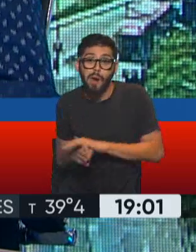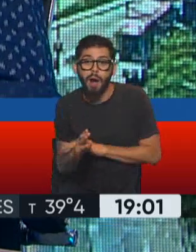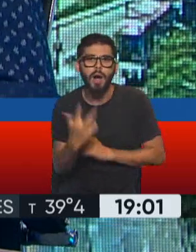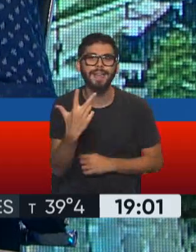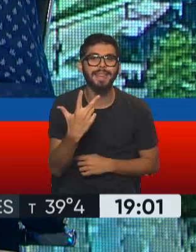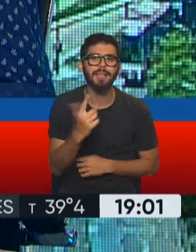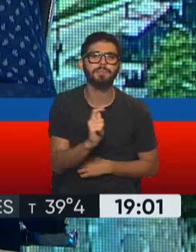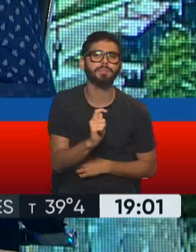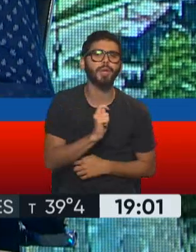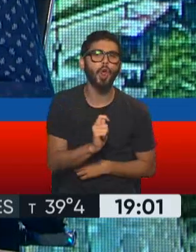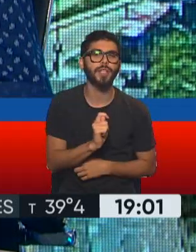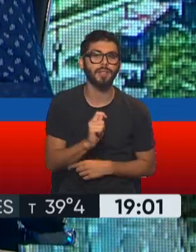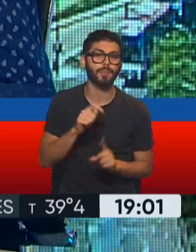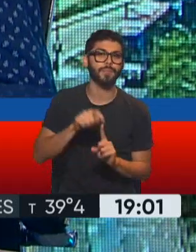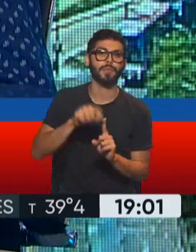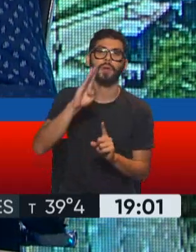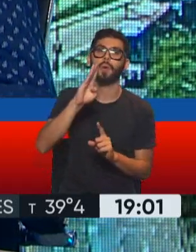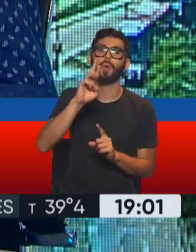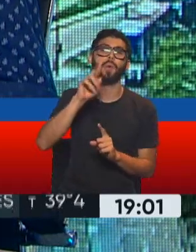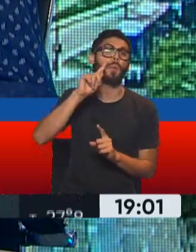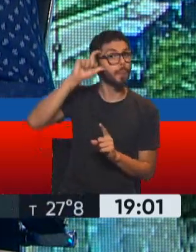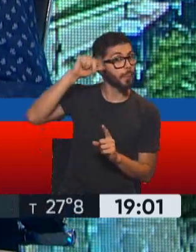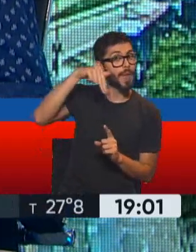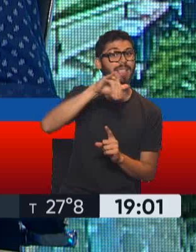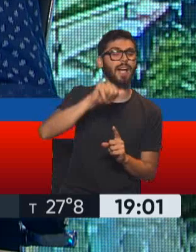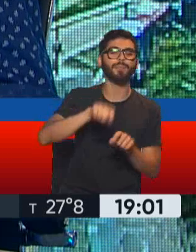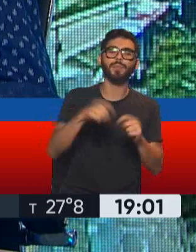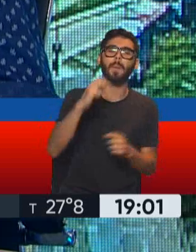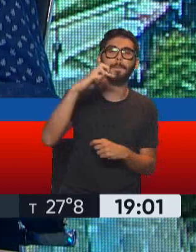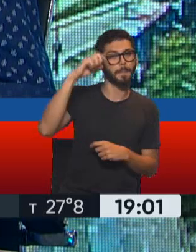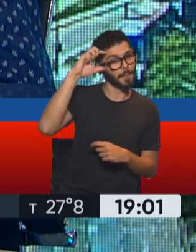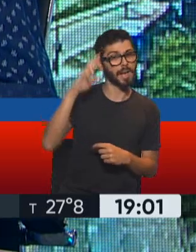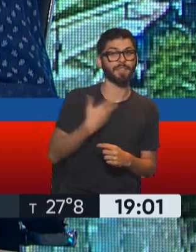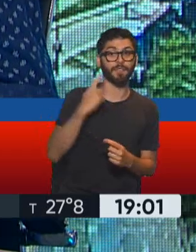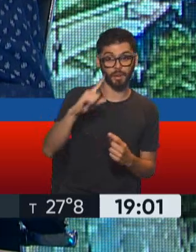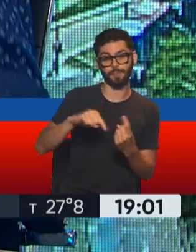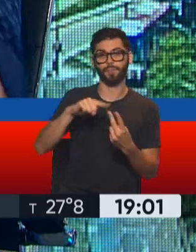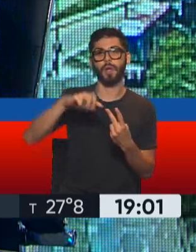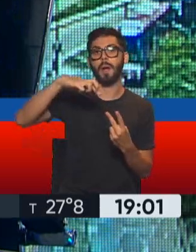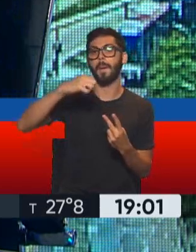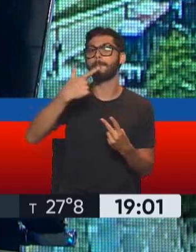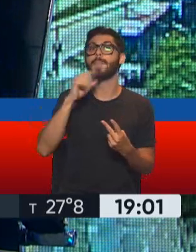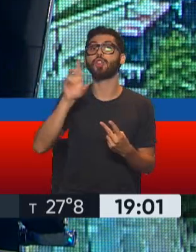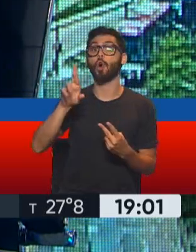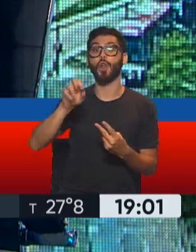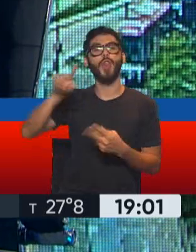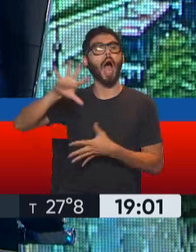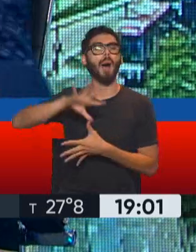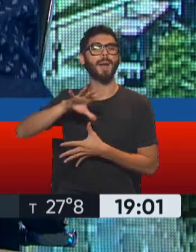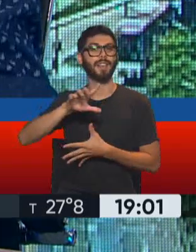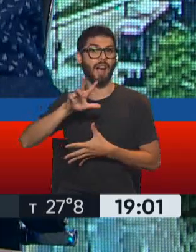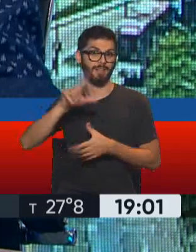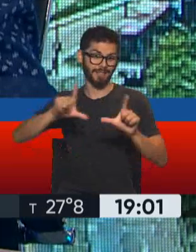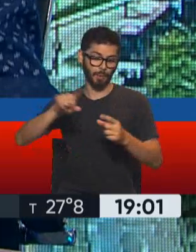era Hernán Briencia, de Perfil, otro era Facundo Pastor, que en ese momento estaba en la América TV, y otro era